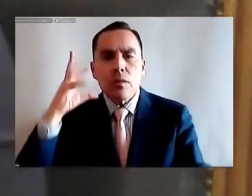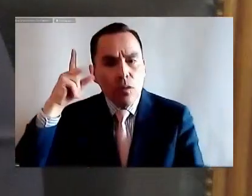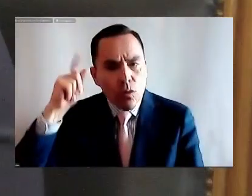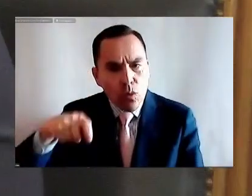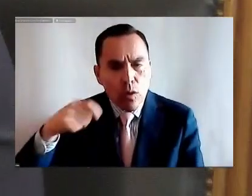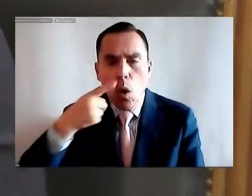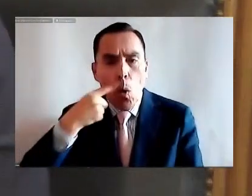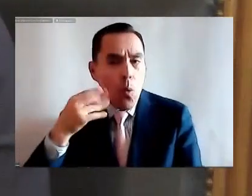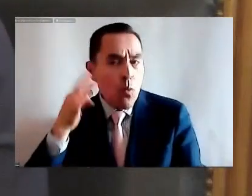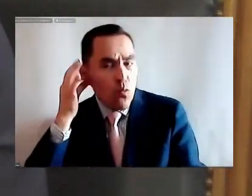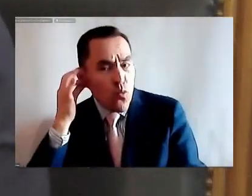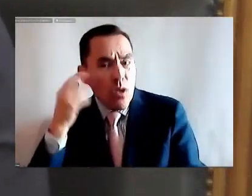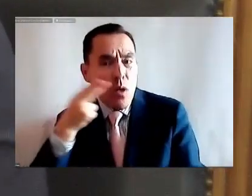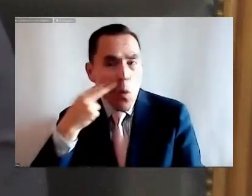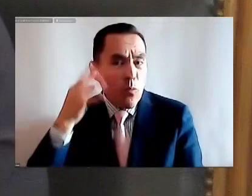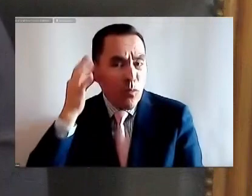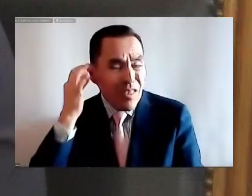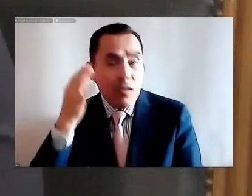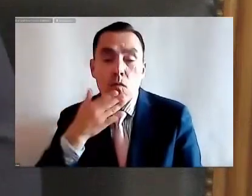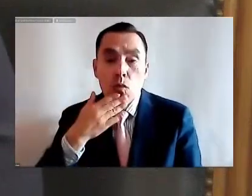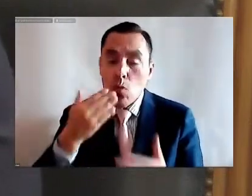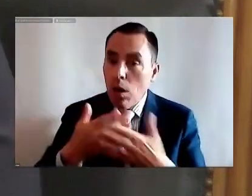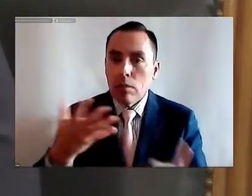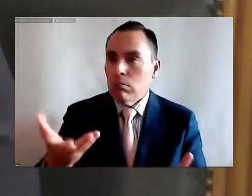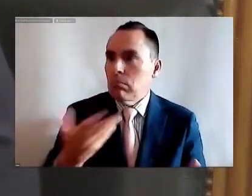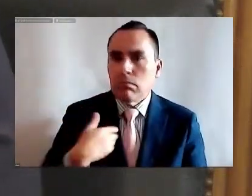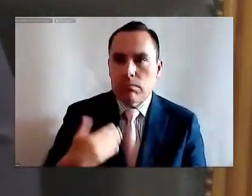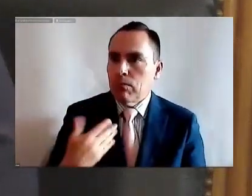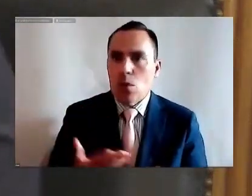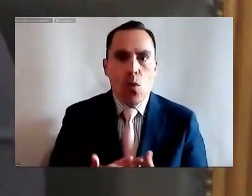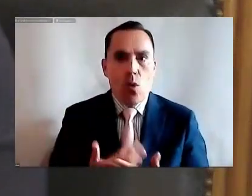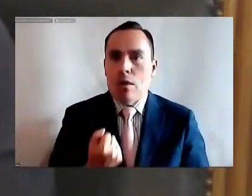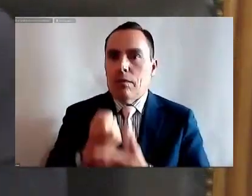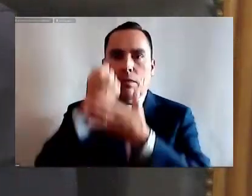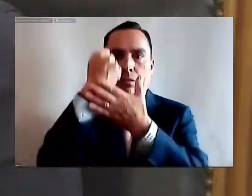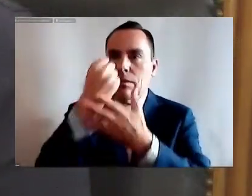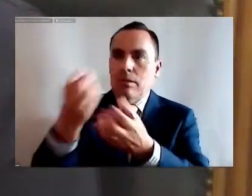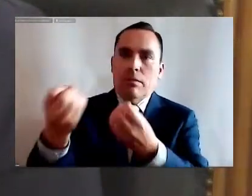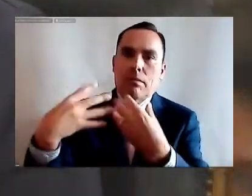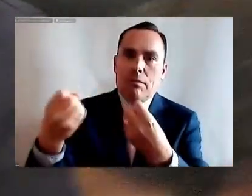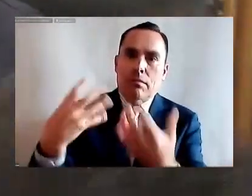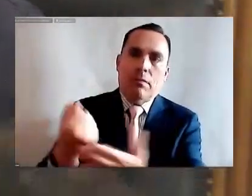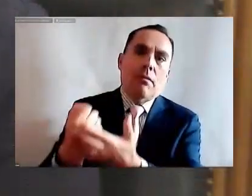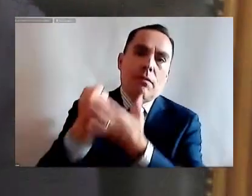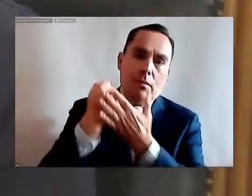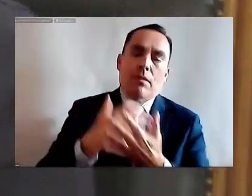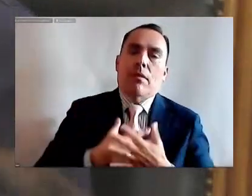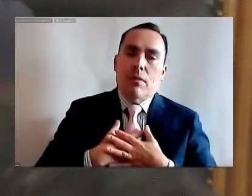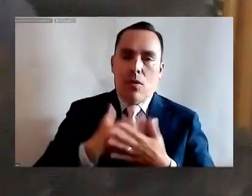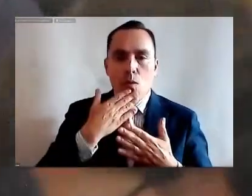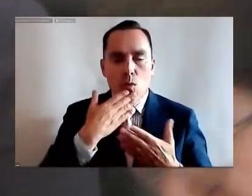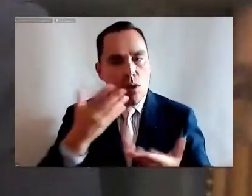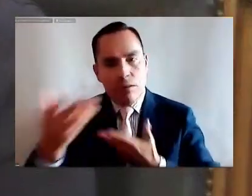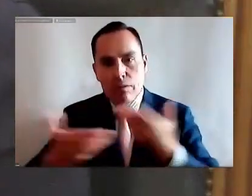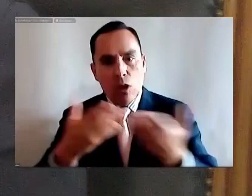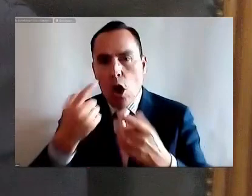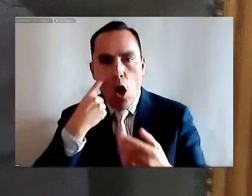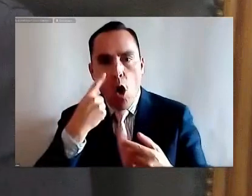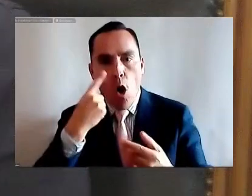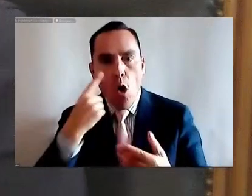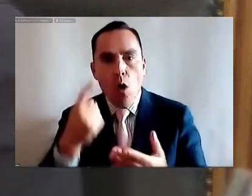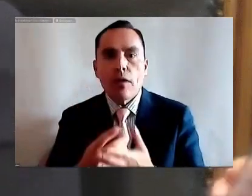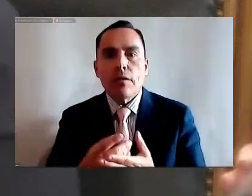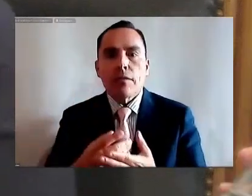sido sumamente provechoso para nosotros también conocer casos que les han tocado conocer, obviamente, y razonar ahí